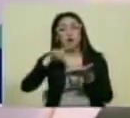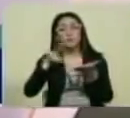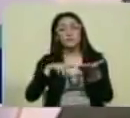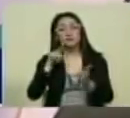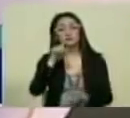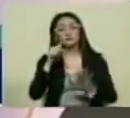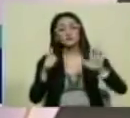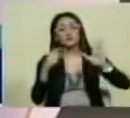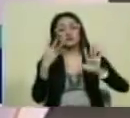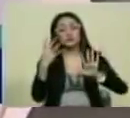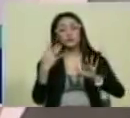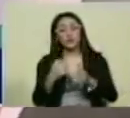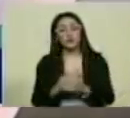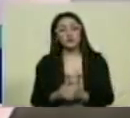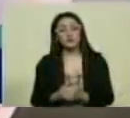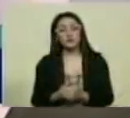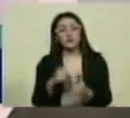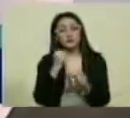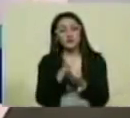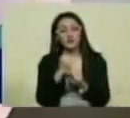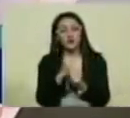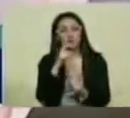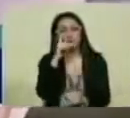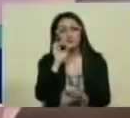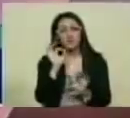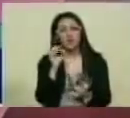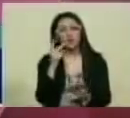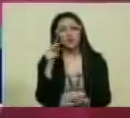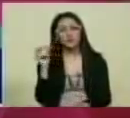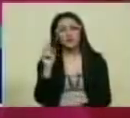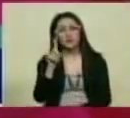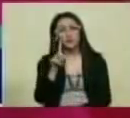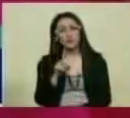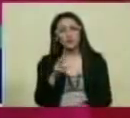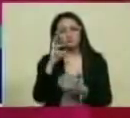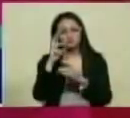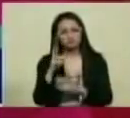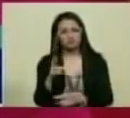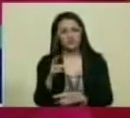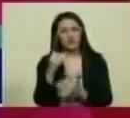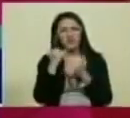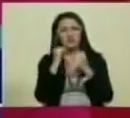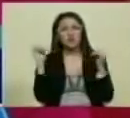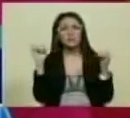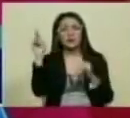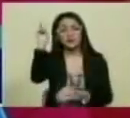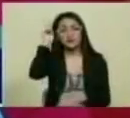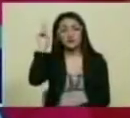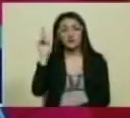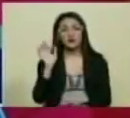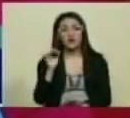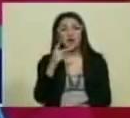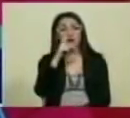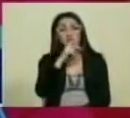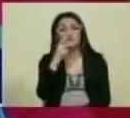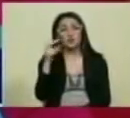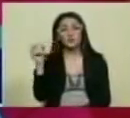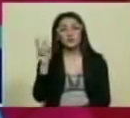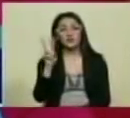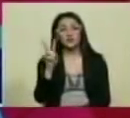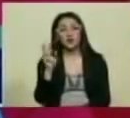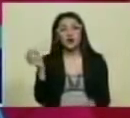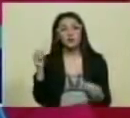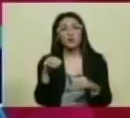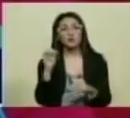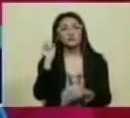169 de la Organización Internacional del Trabajo en el 2001, el reconocimiento de los idiomas indígenas en el 2002 y el acuerdo de la